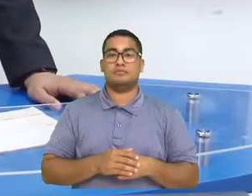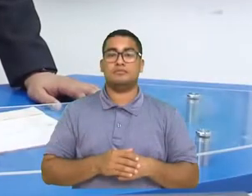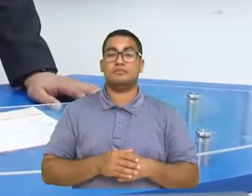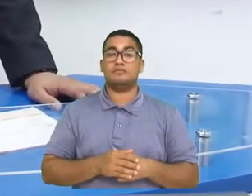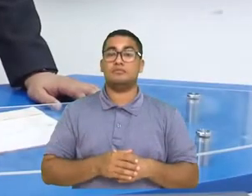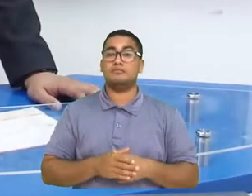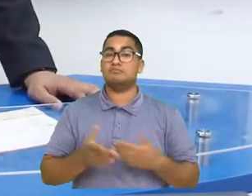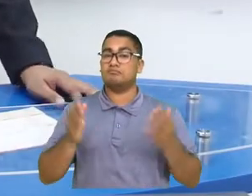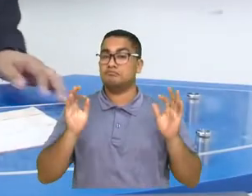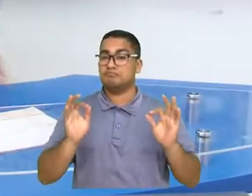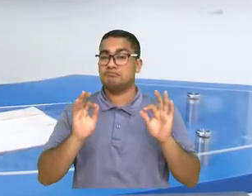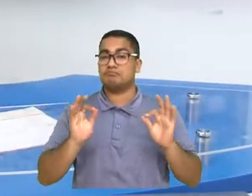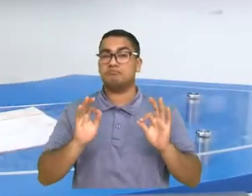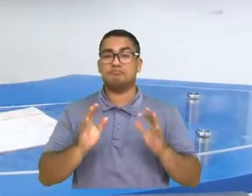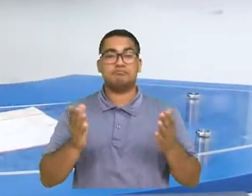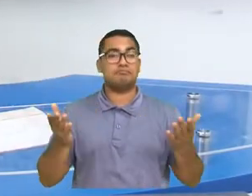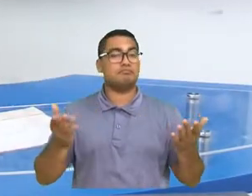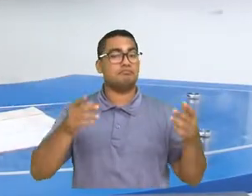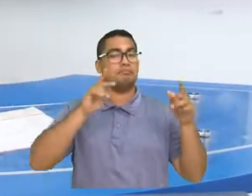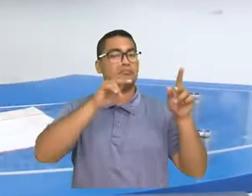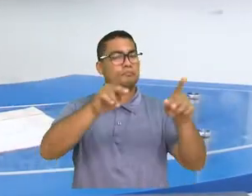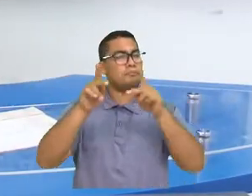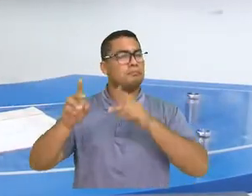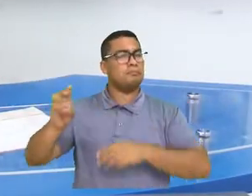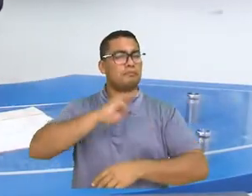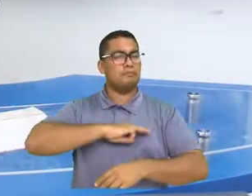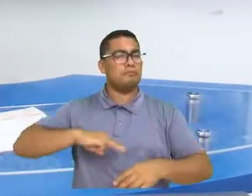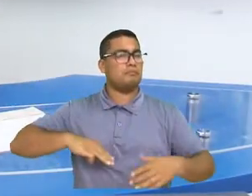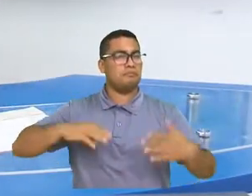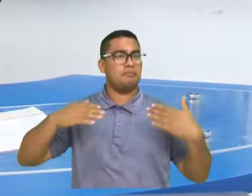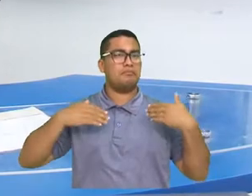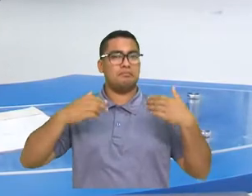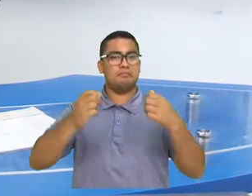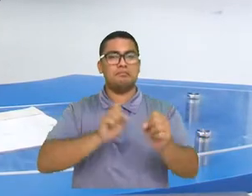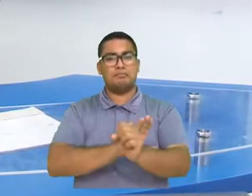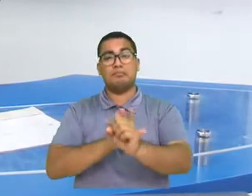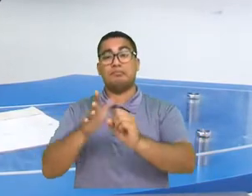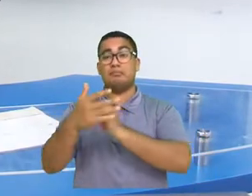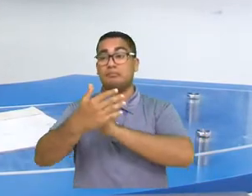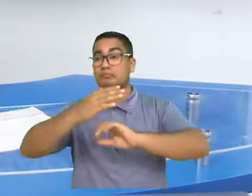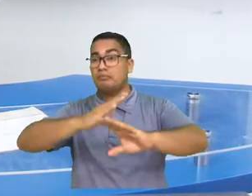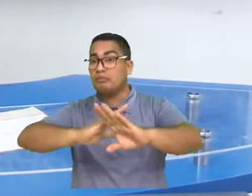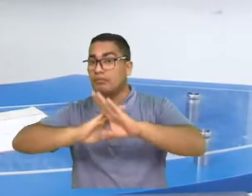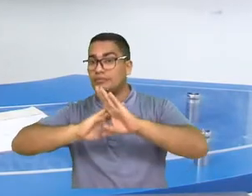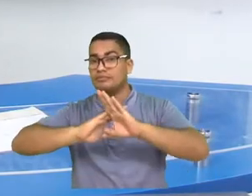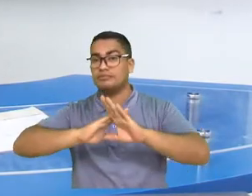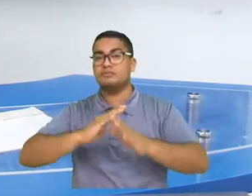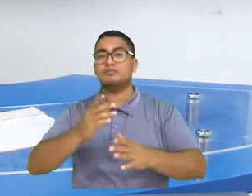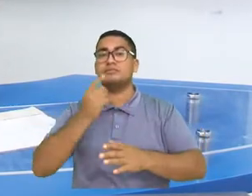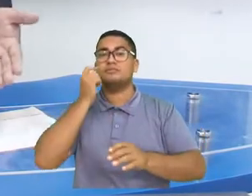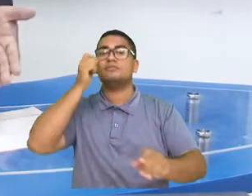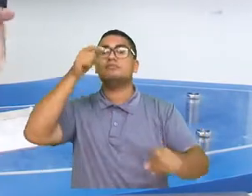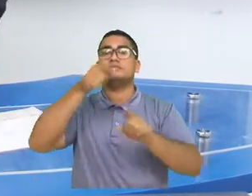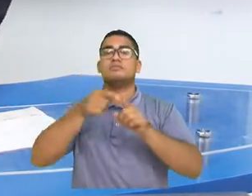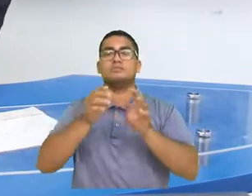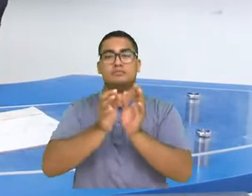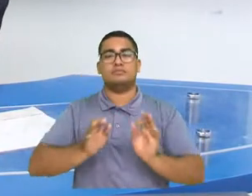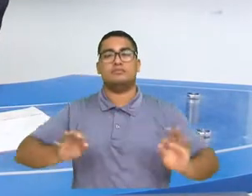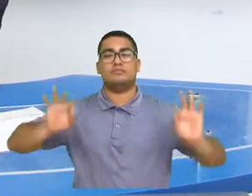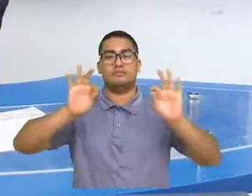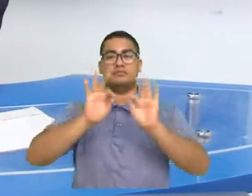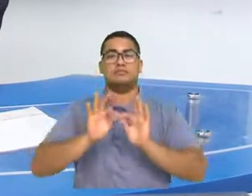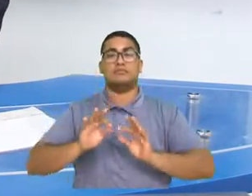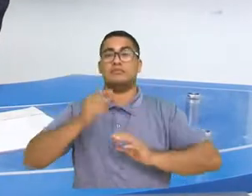Y bien, reforzar las capacidades del personal del MINSA y contención de la propagación del coronavirus es el objetivo de un importante